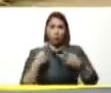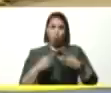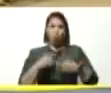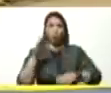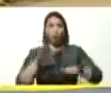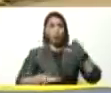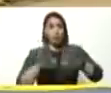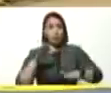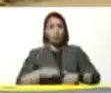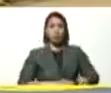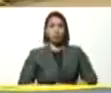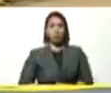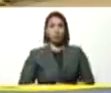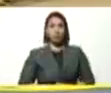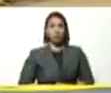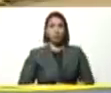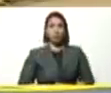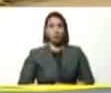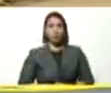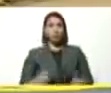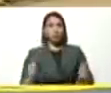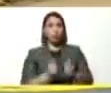veces con dadas?